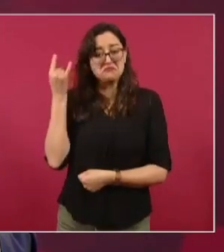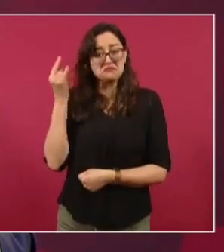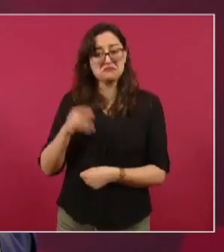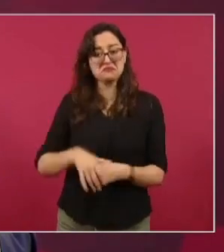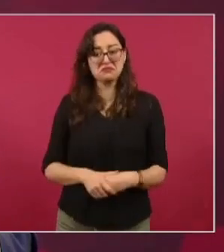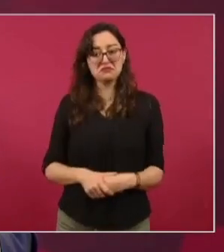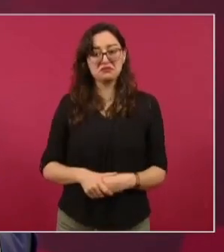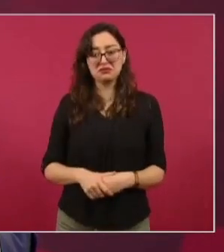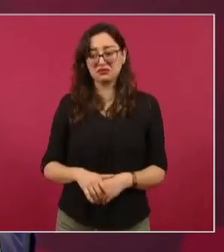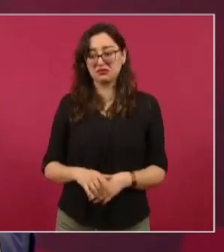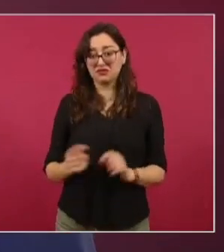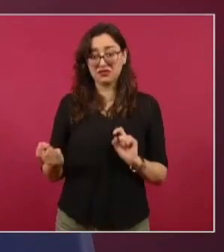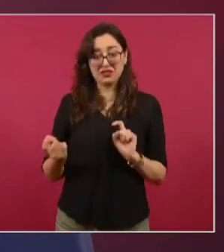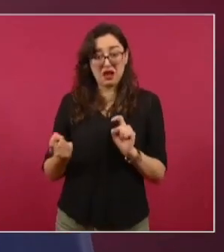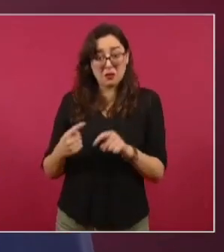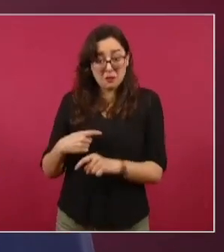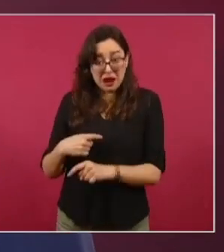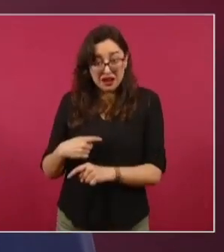insensibles